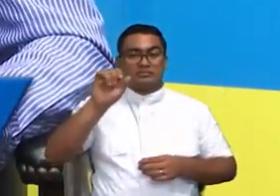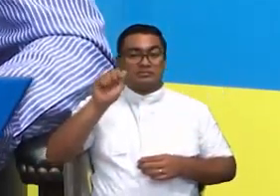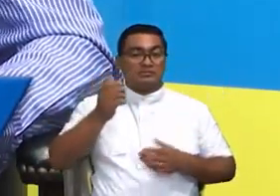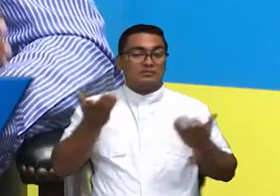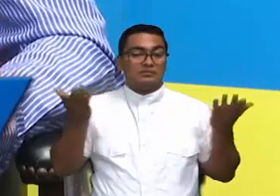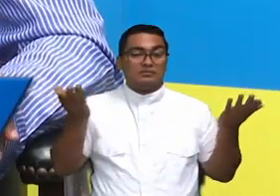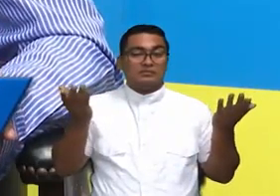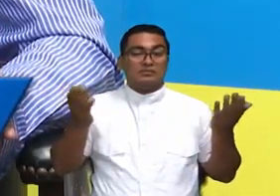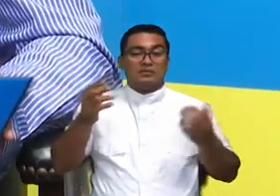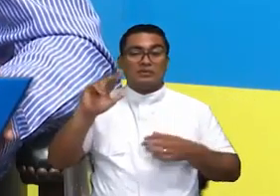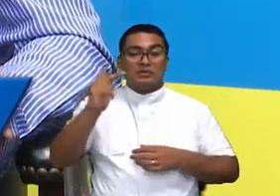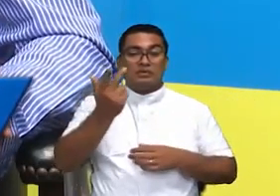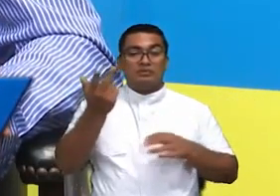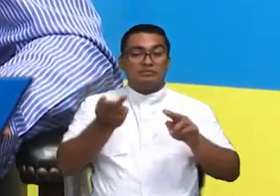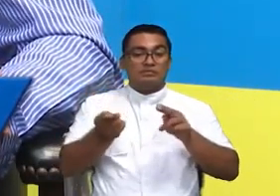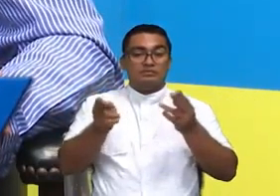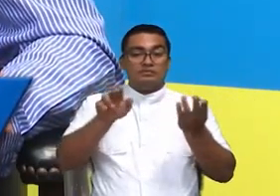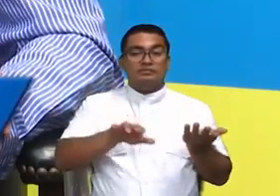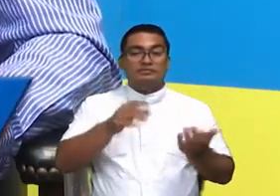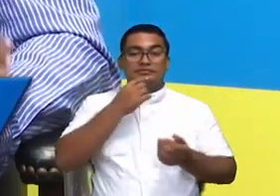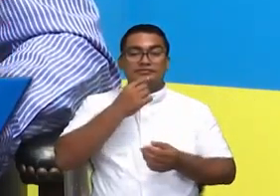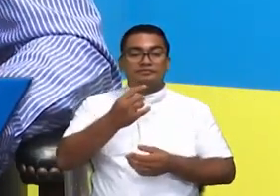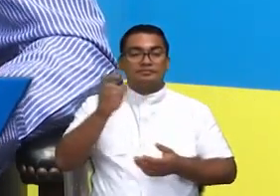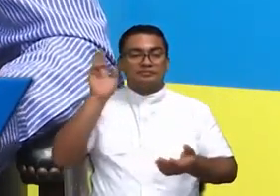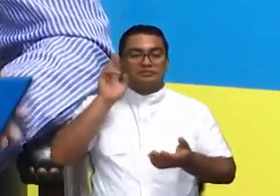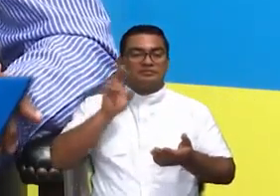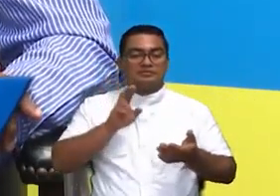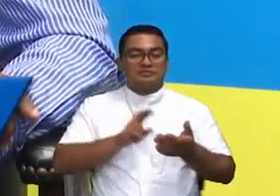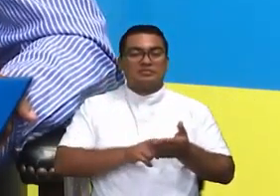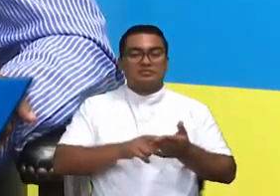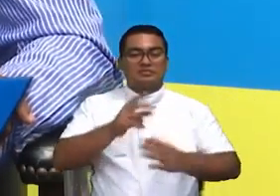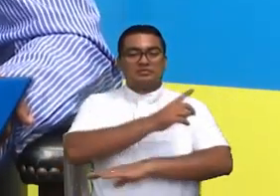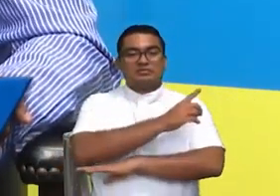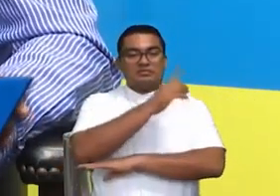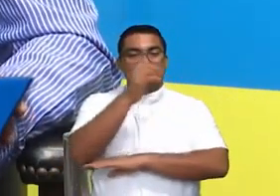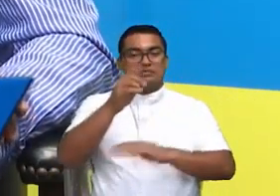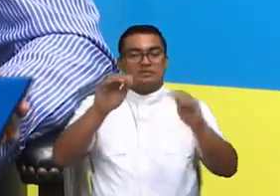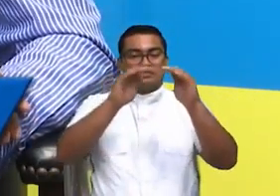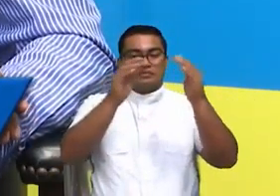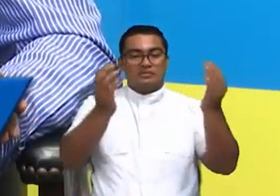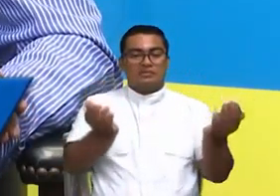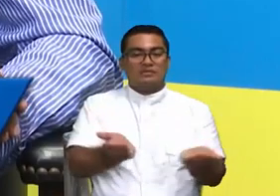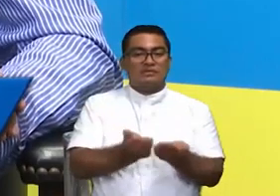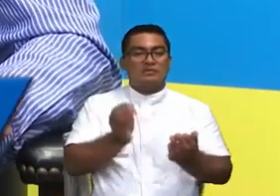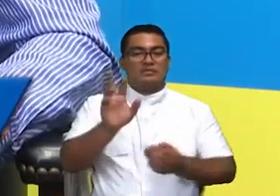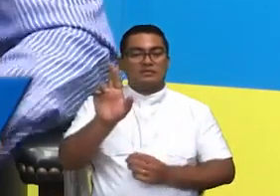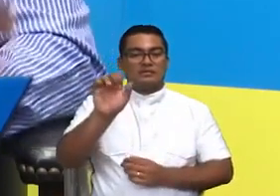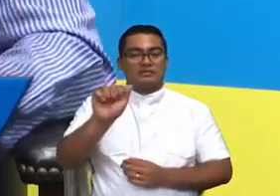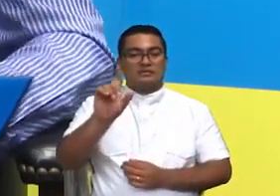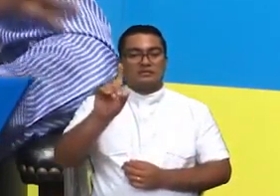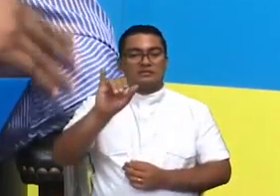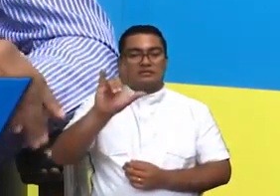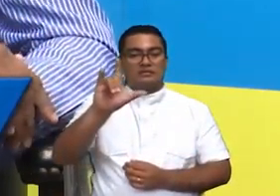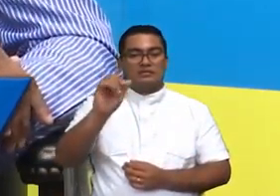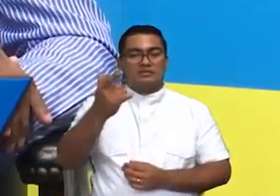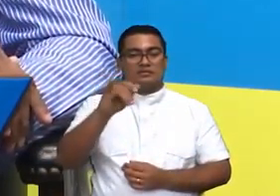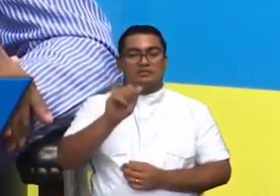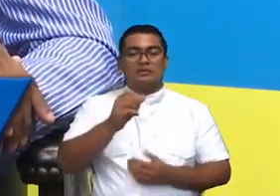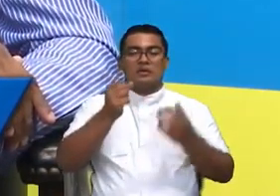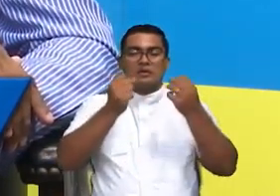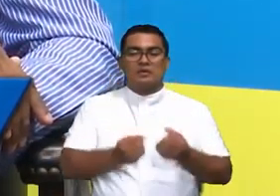que este 8 de noviembre se conmemora o se celebra el Día Mundial de la Radiología. Estamos con el